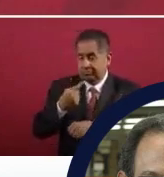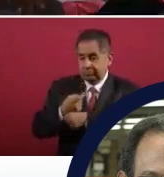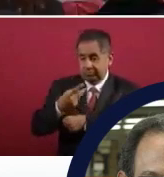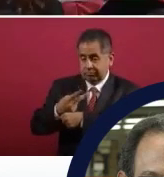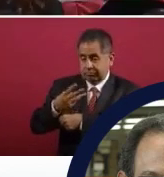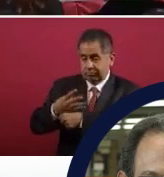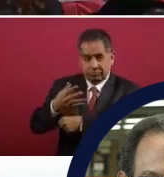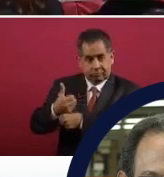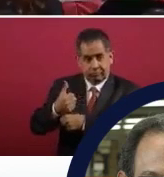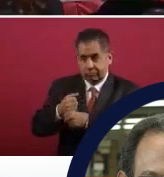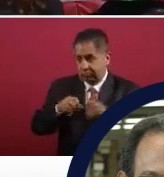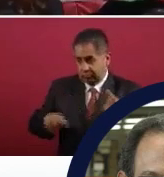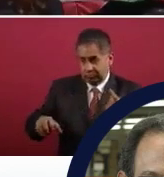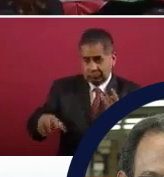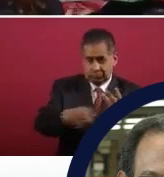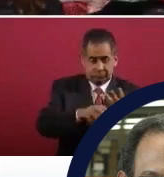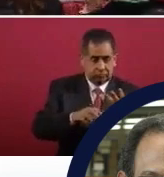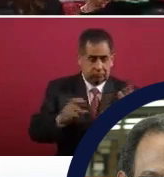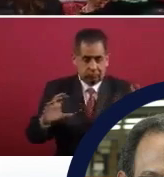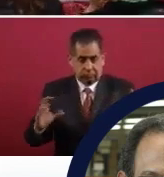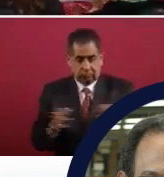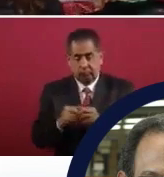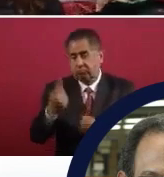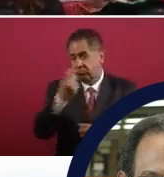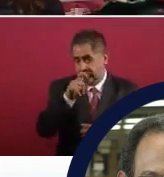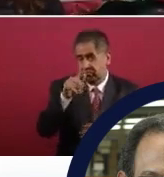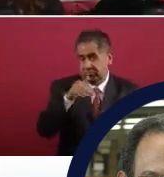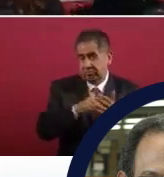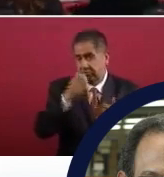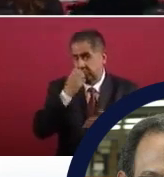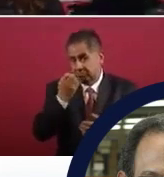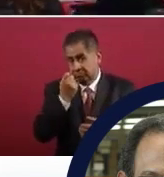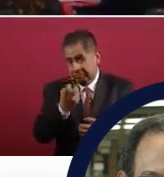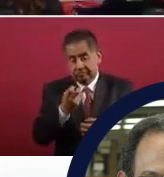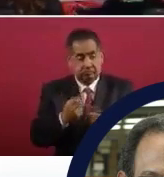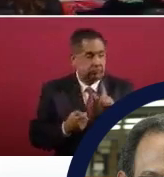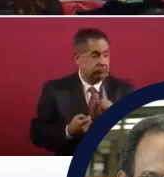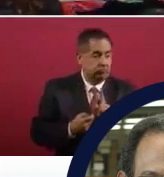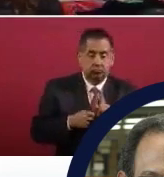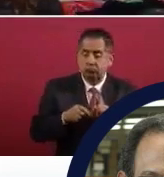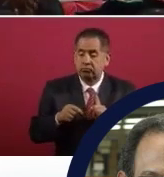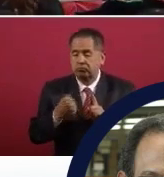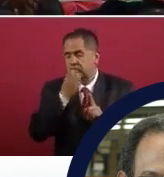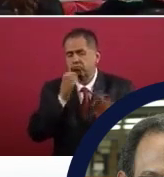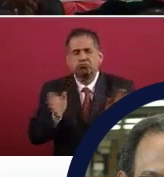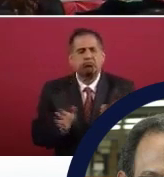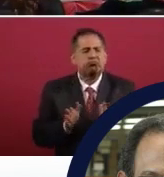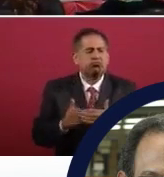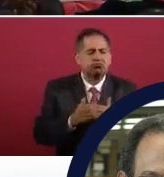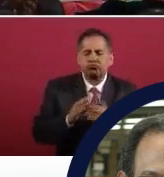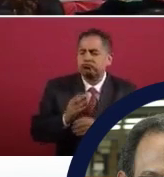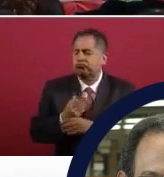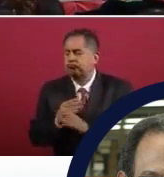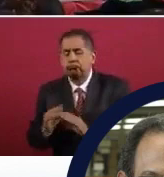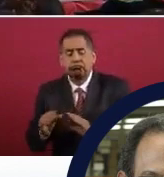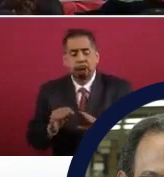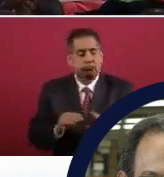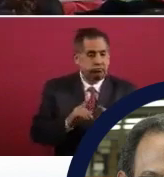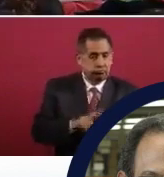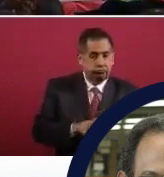la de los derechos humanos debería ser un terreno de neutralidad ideológica y política. Uh-huh. Ahí, en este